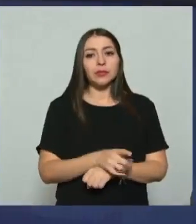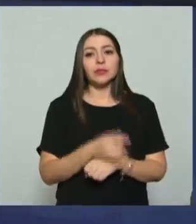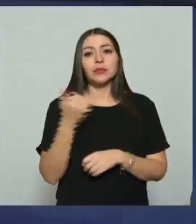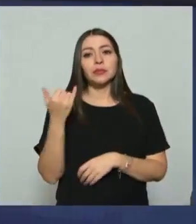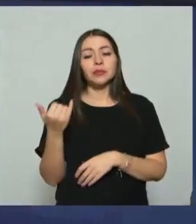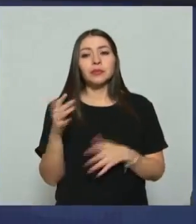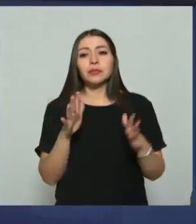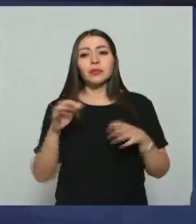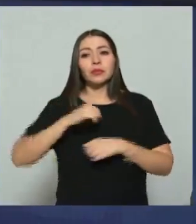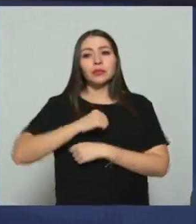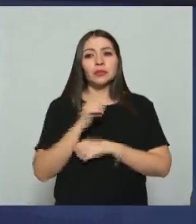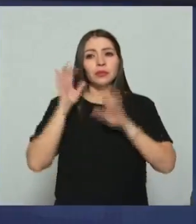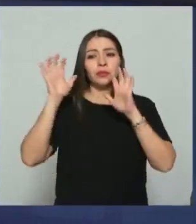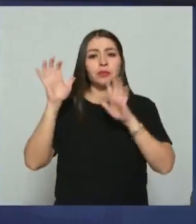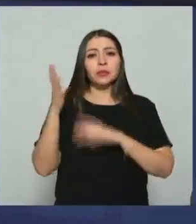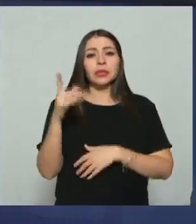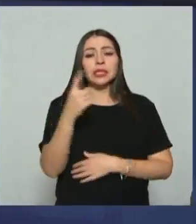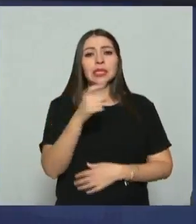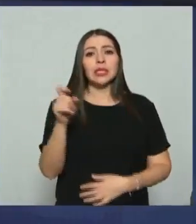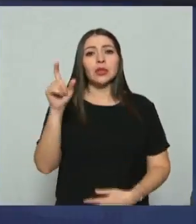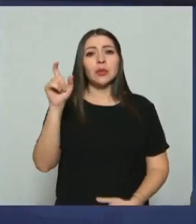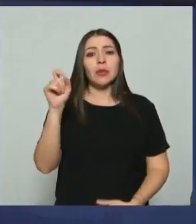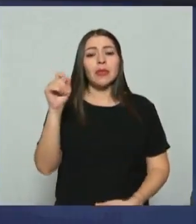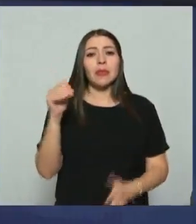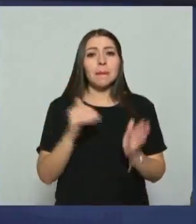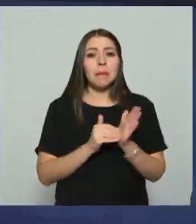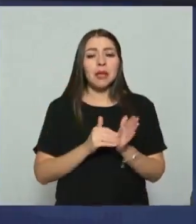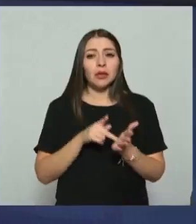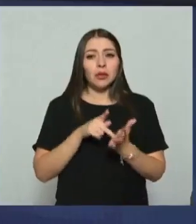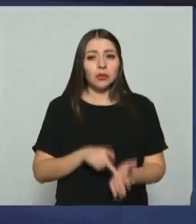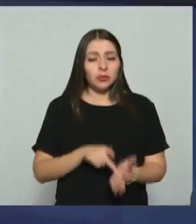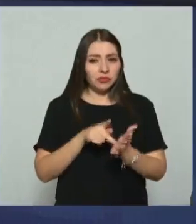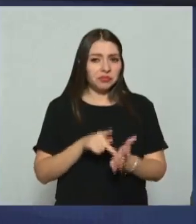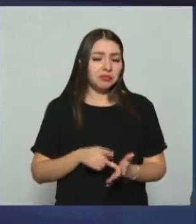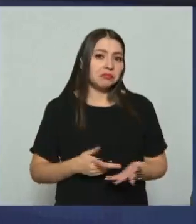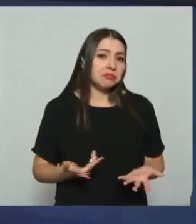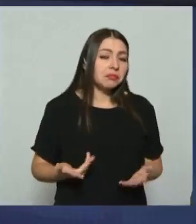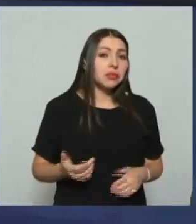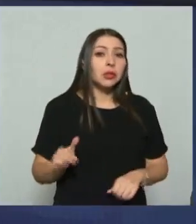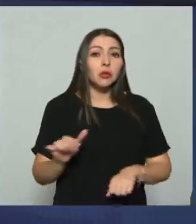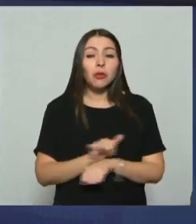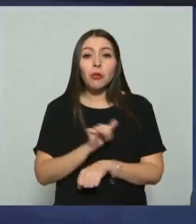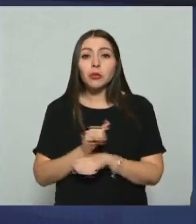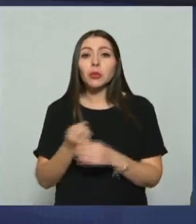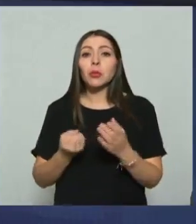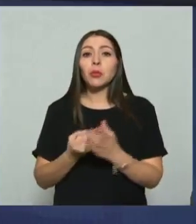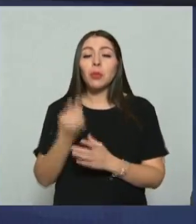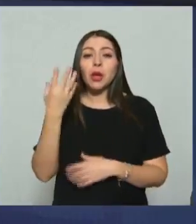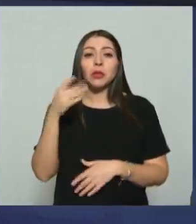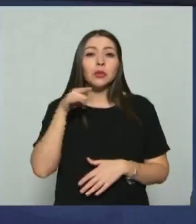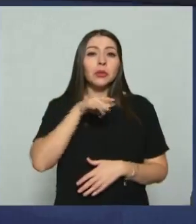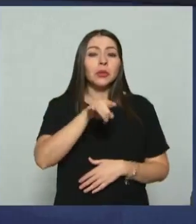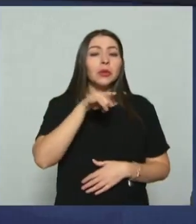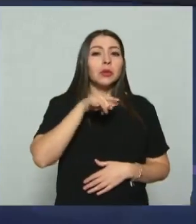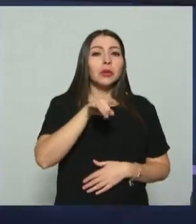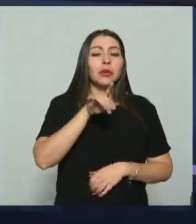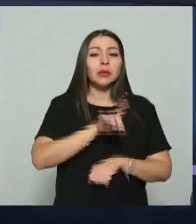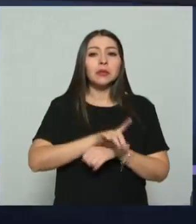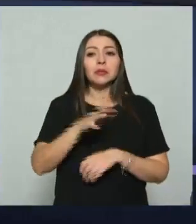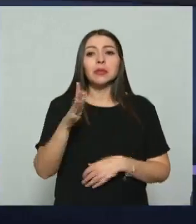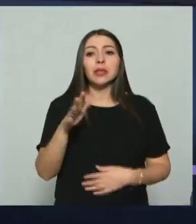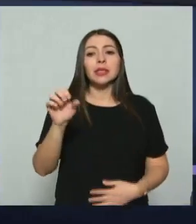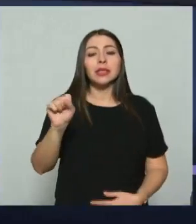120,000 toneladas. Entonces, ¿cuántos vehículos ingresan a la central de abastos? Alrededor de 65,000